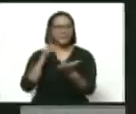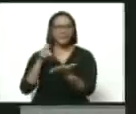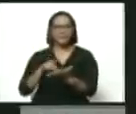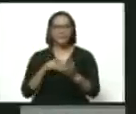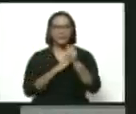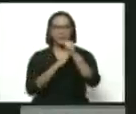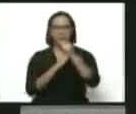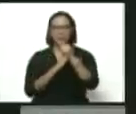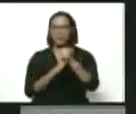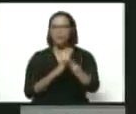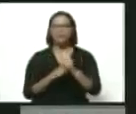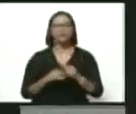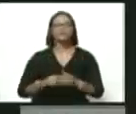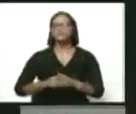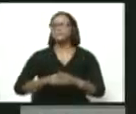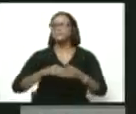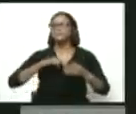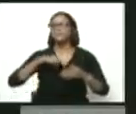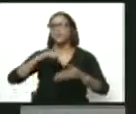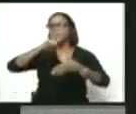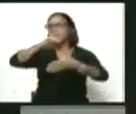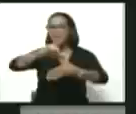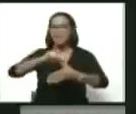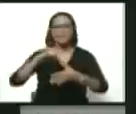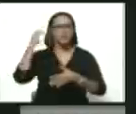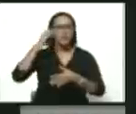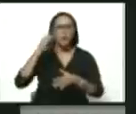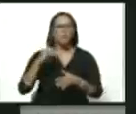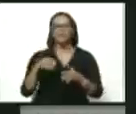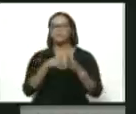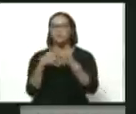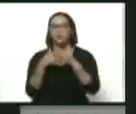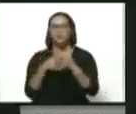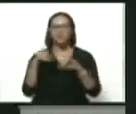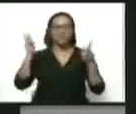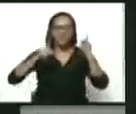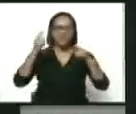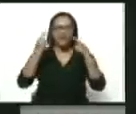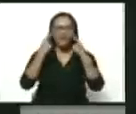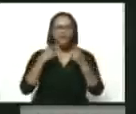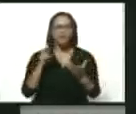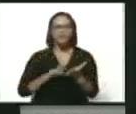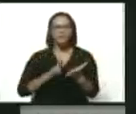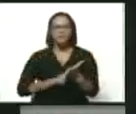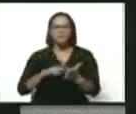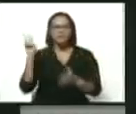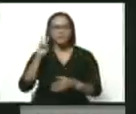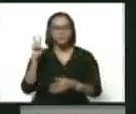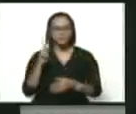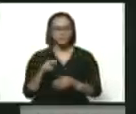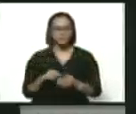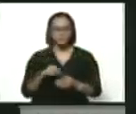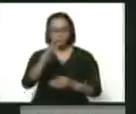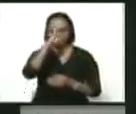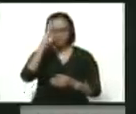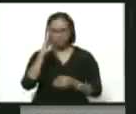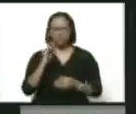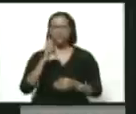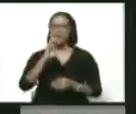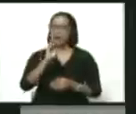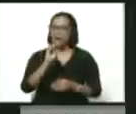Latina, del Caribe, de Europa, de Estados Unidos, del mundo, que vengan a ver la verdad de Venezuela, Diosdado. Háblate